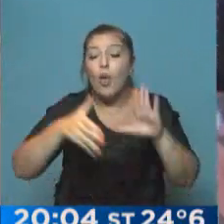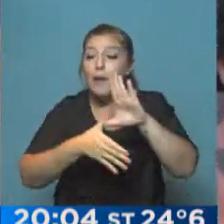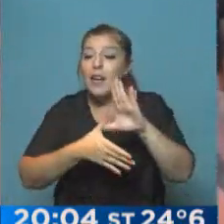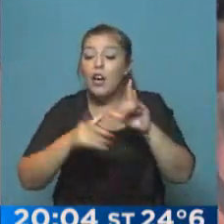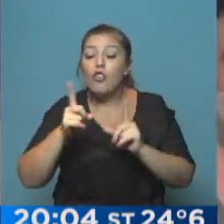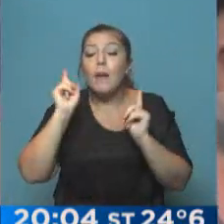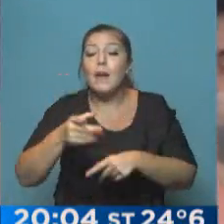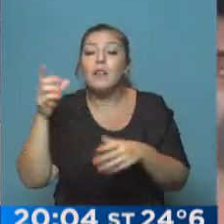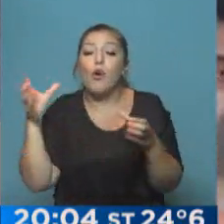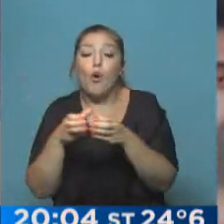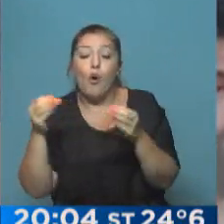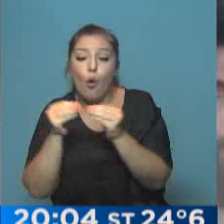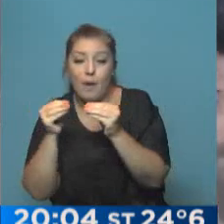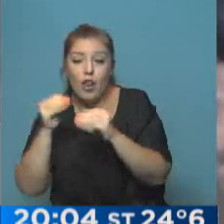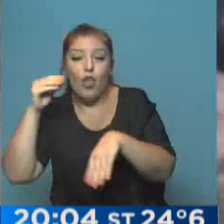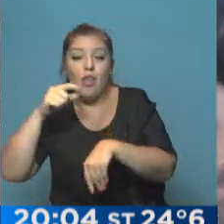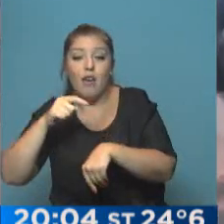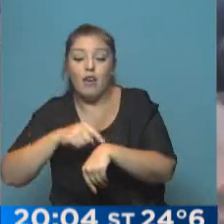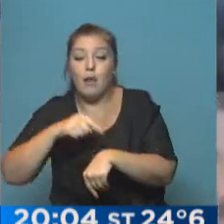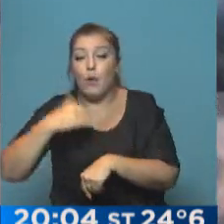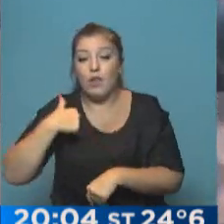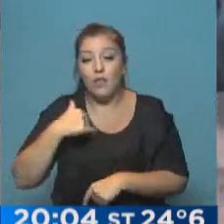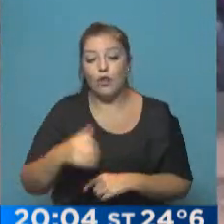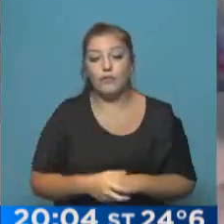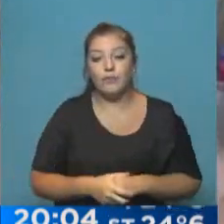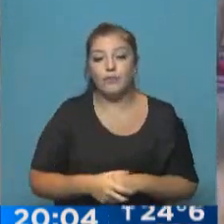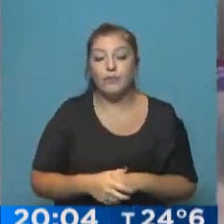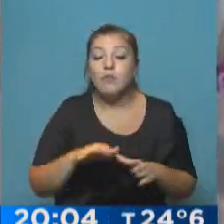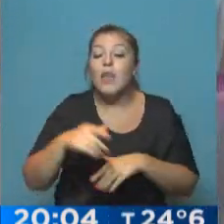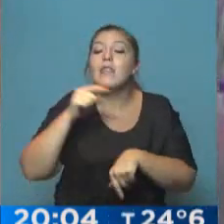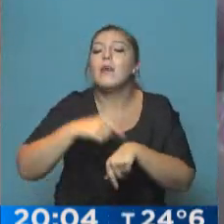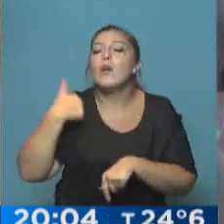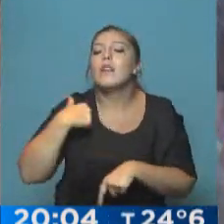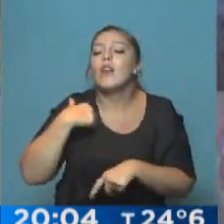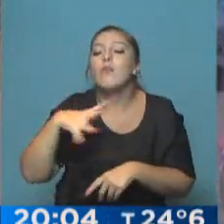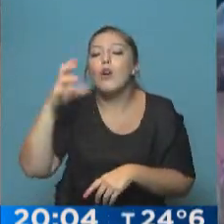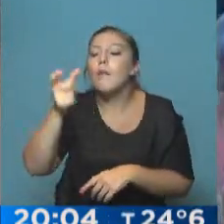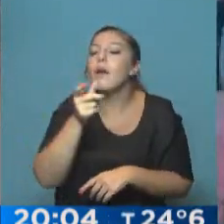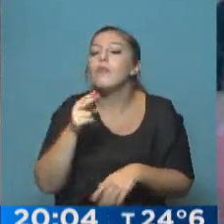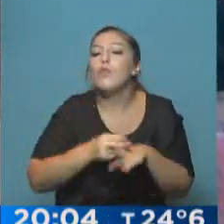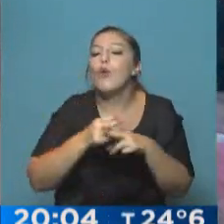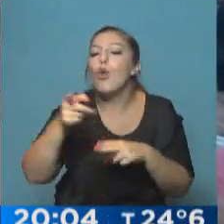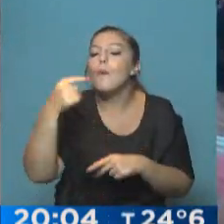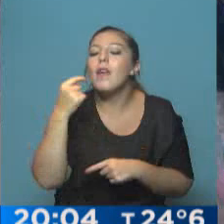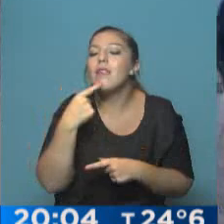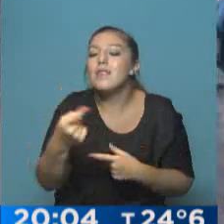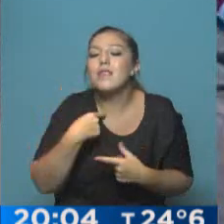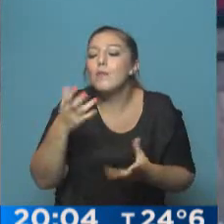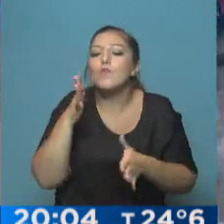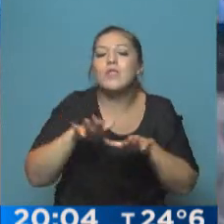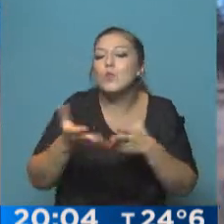compañeros de Tiempo Argentino y de todo el Grupo 23. Por el lado de Tiempo Argentino, contame, recordame tu nombre y decime cuál es el cuadro de